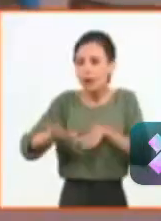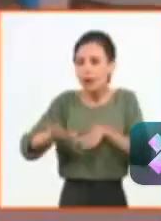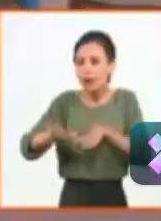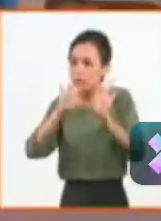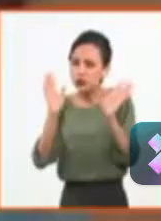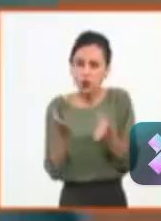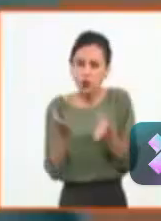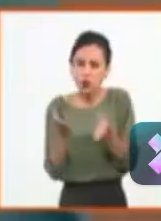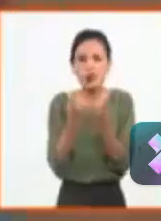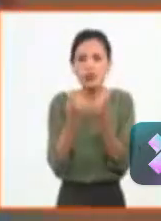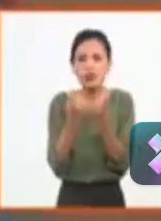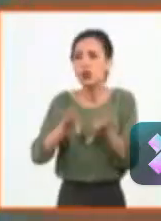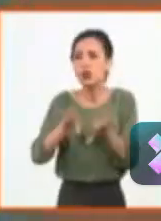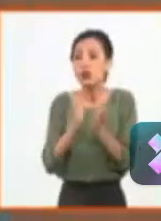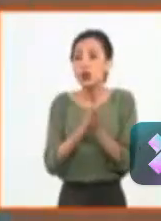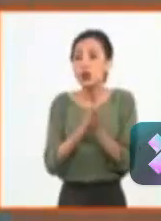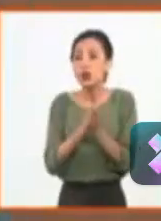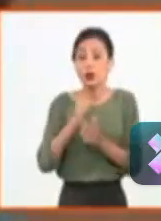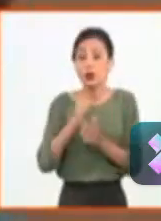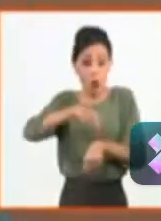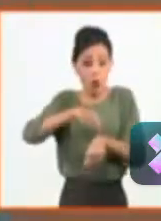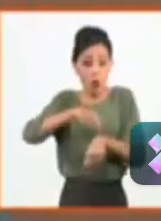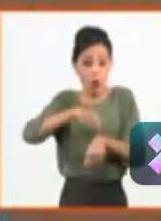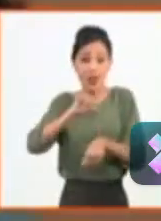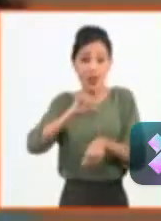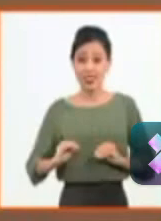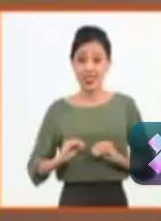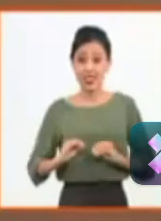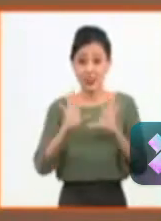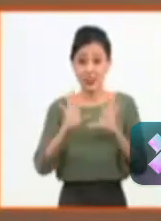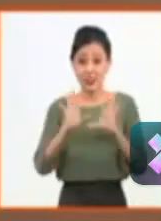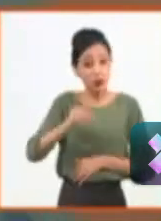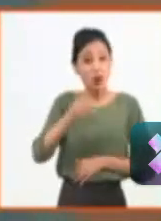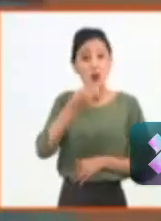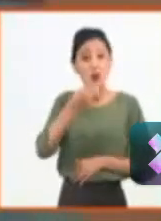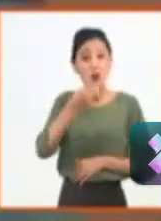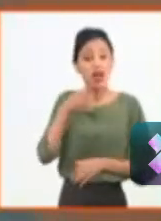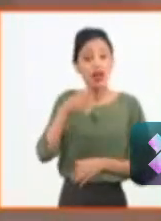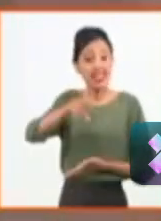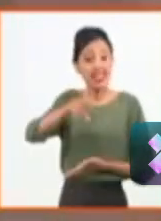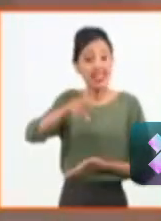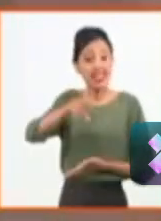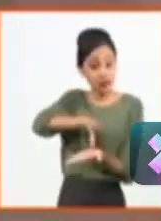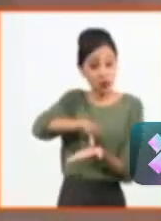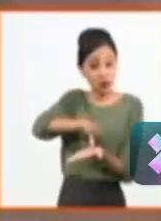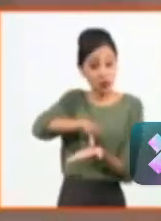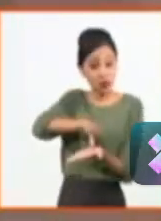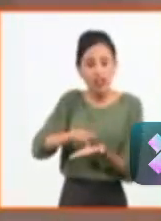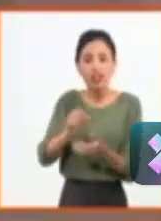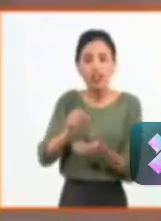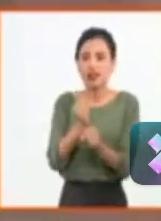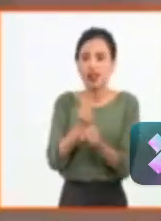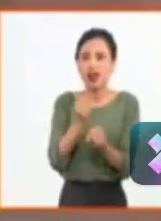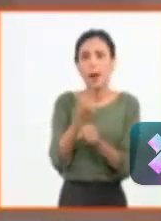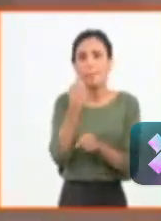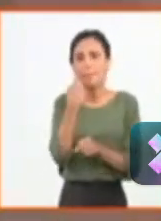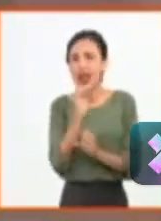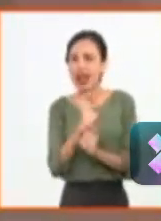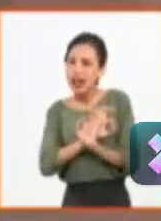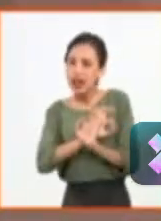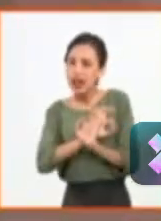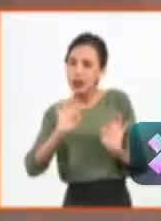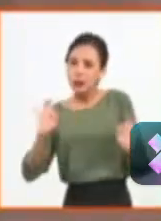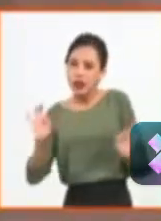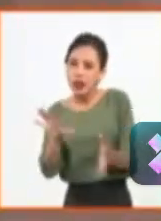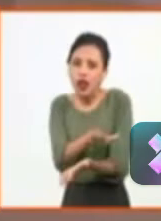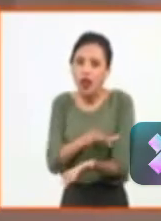día, para que a las 6 de la mañana ellos puedan estar en sus centros y puedan evaluar puntualmente toda la higienización del centro y puedan comenzar.